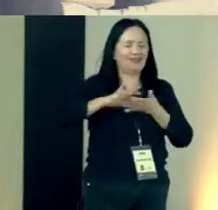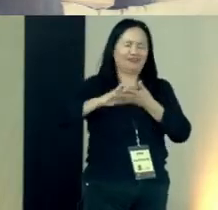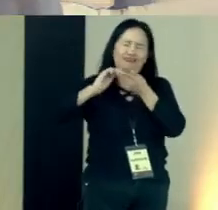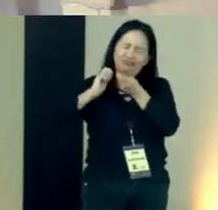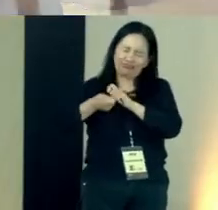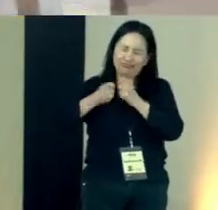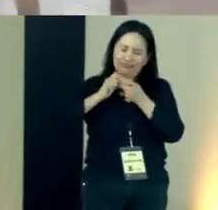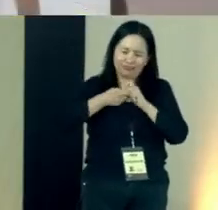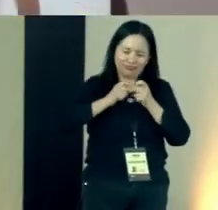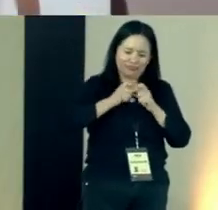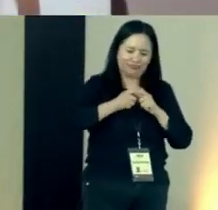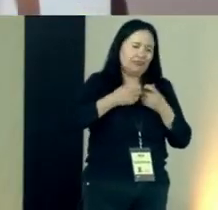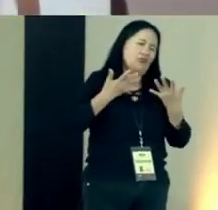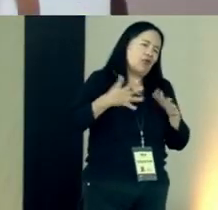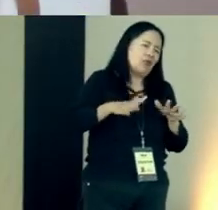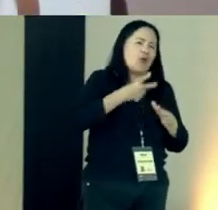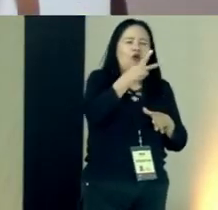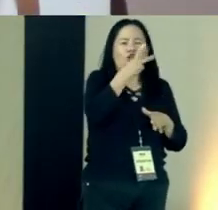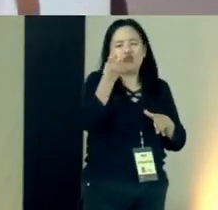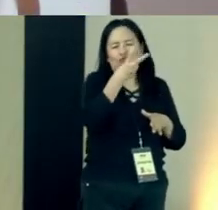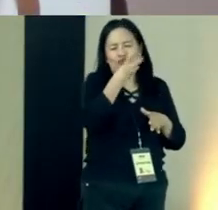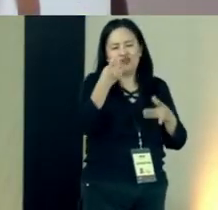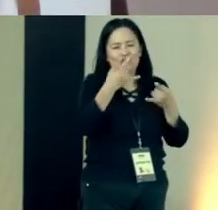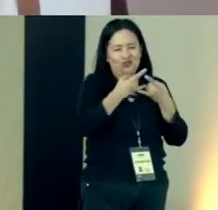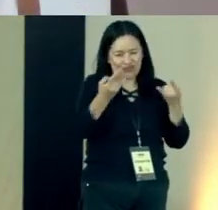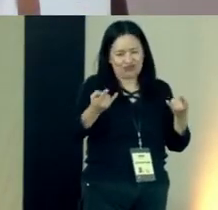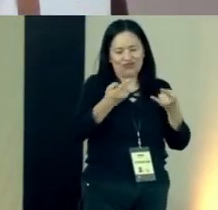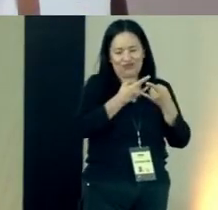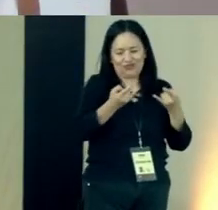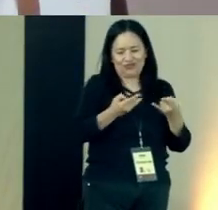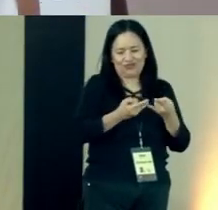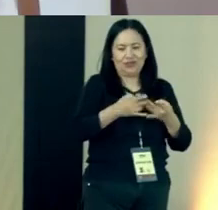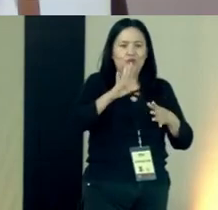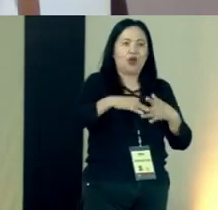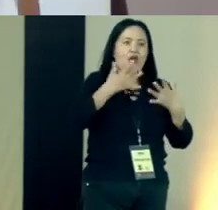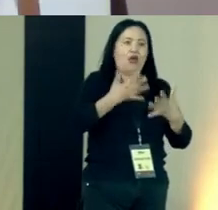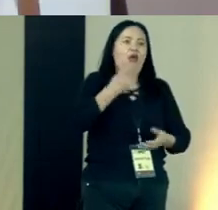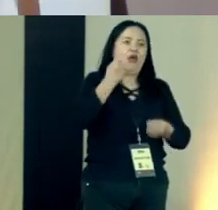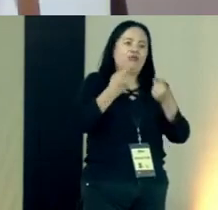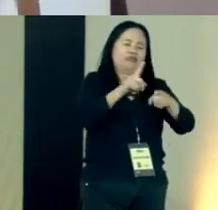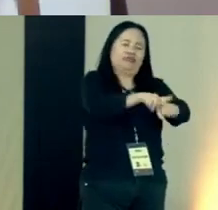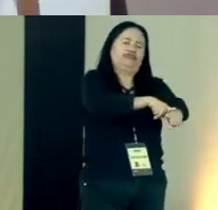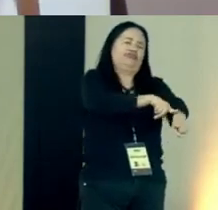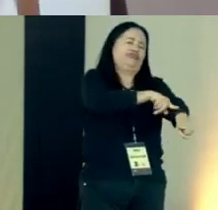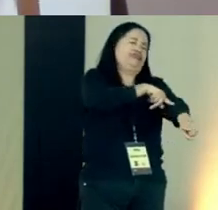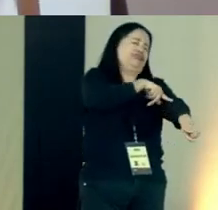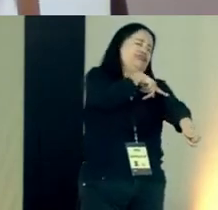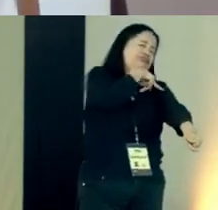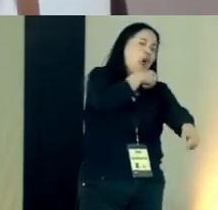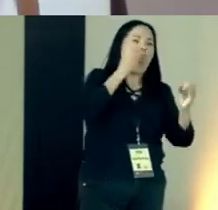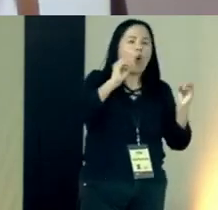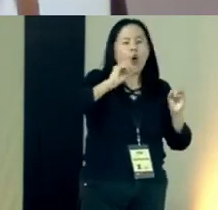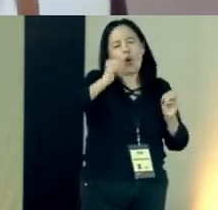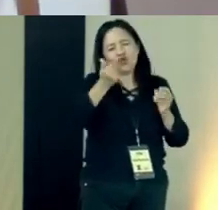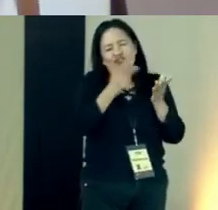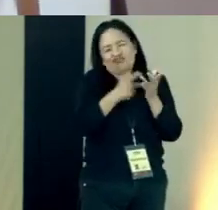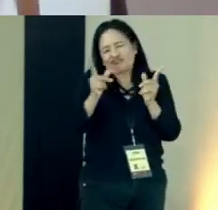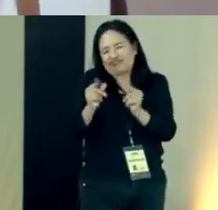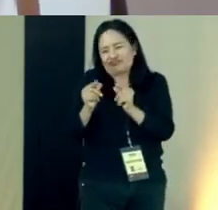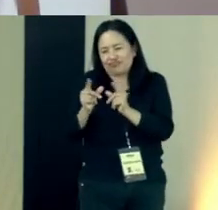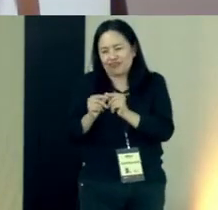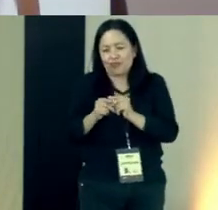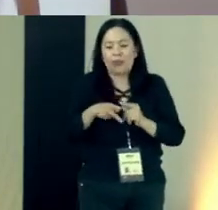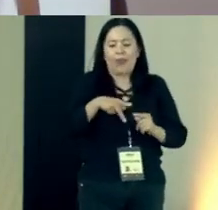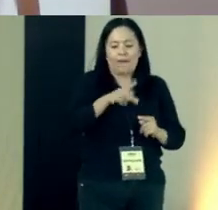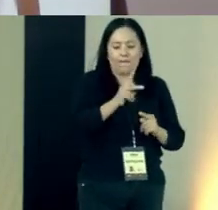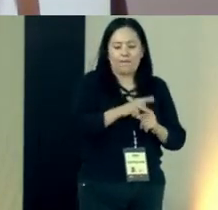pues son casi 200 cuentos. Bueno, es que hay unos cuentos, es difícil saber porque hay unos que son muy largos, entonces son novelas breves o cuentos. En la realidad a